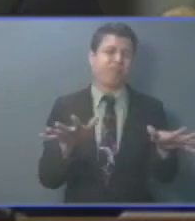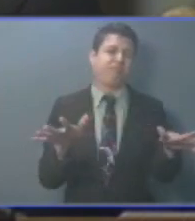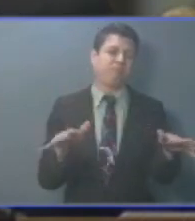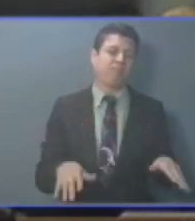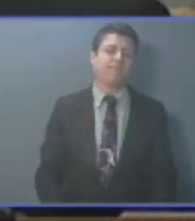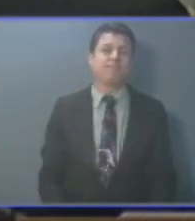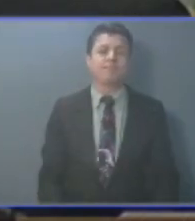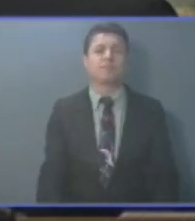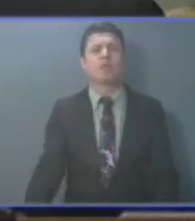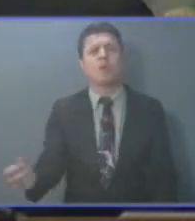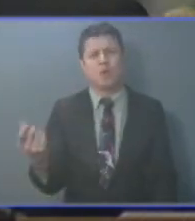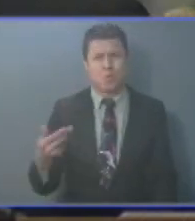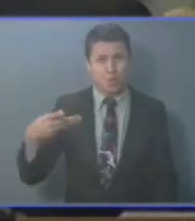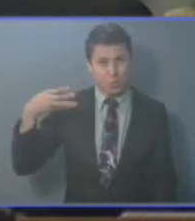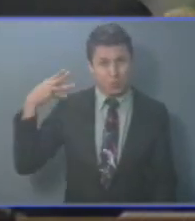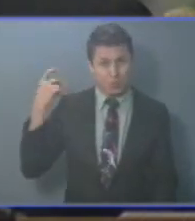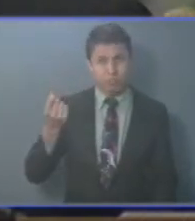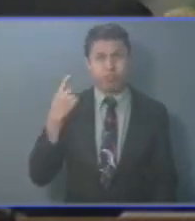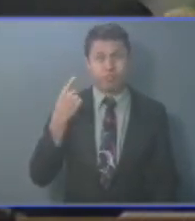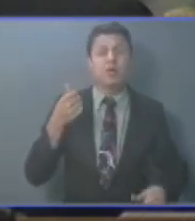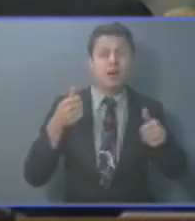Cuando se aprobó este decreto